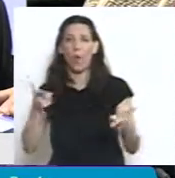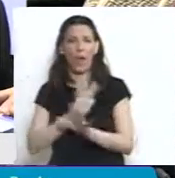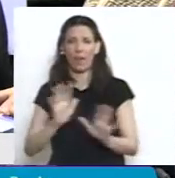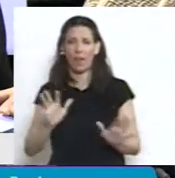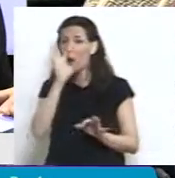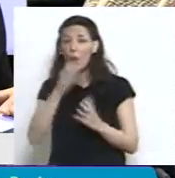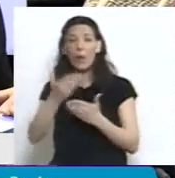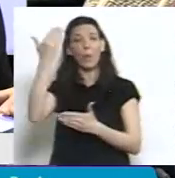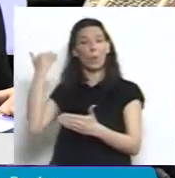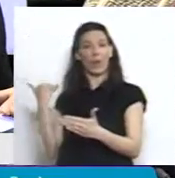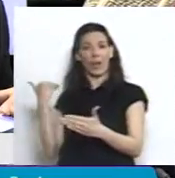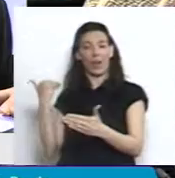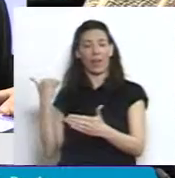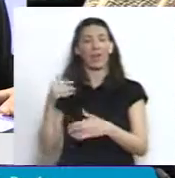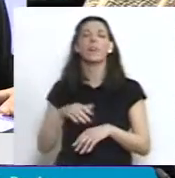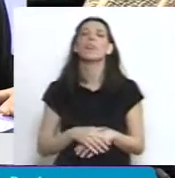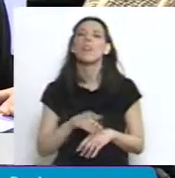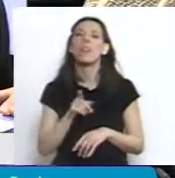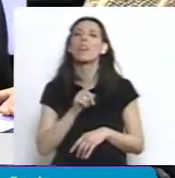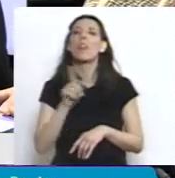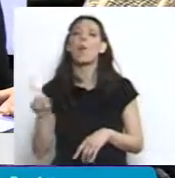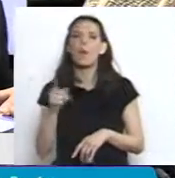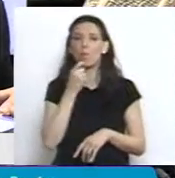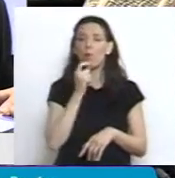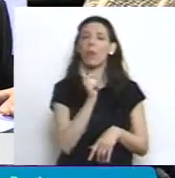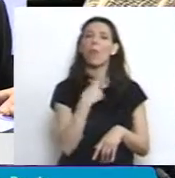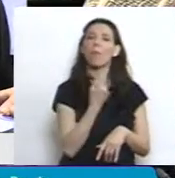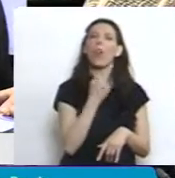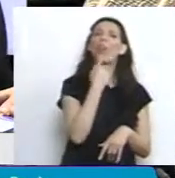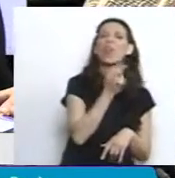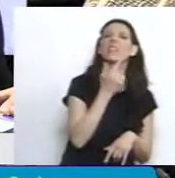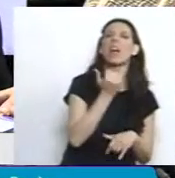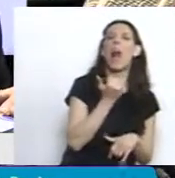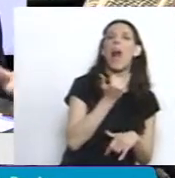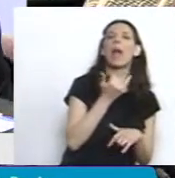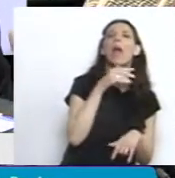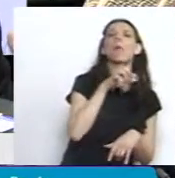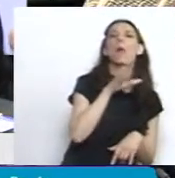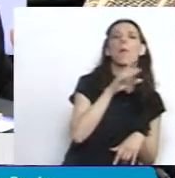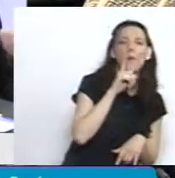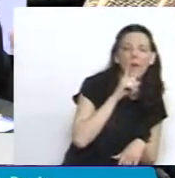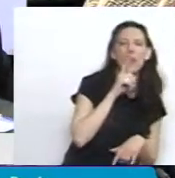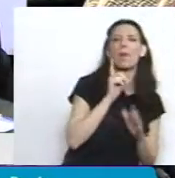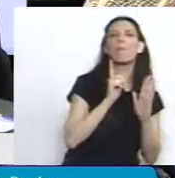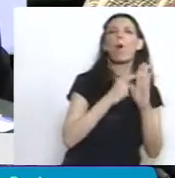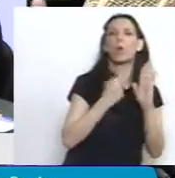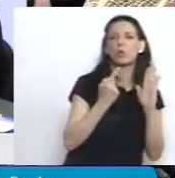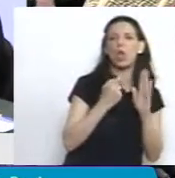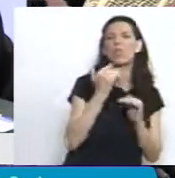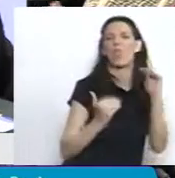tenido una crisis fiscal. Ni aun cuando digan que tenemos no sé cuántos puntos del PBI de déficit. Lamento